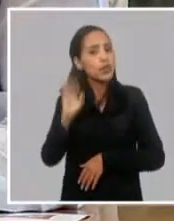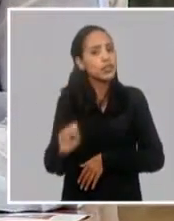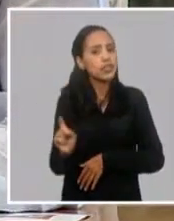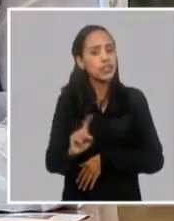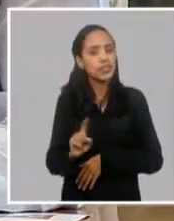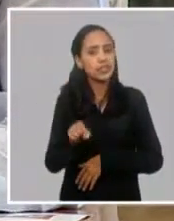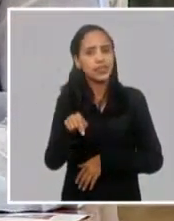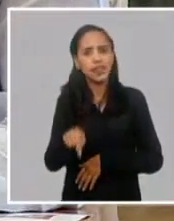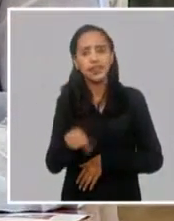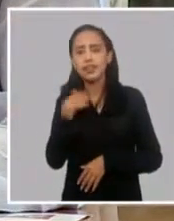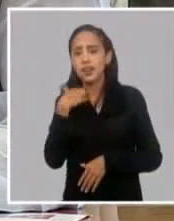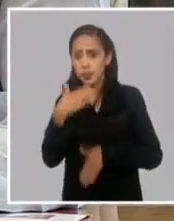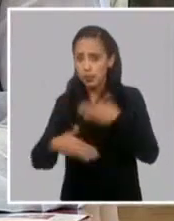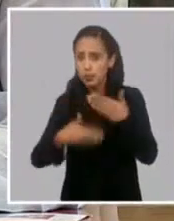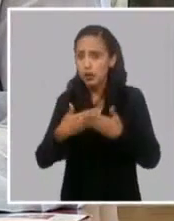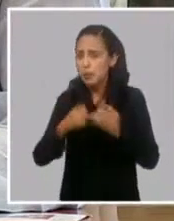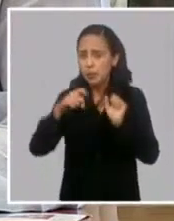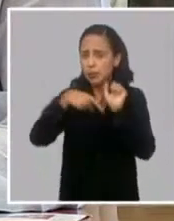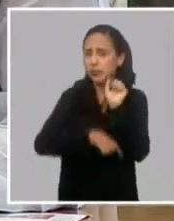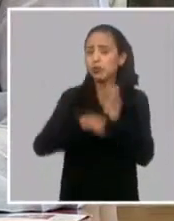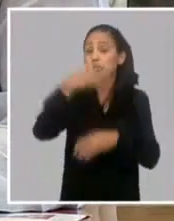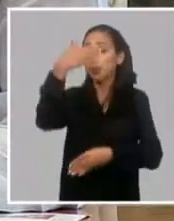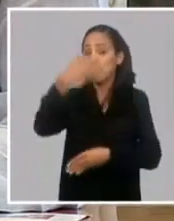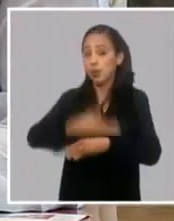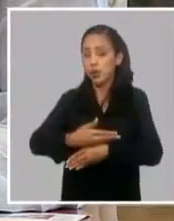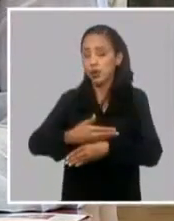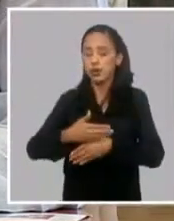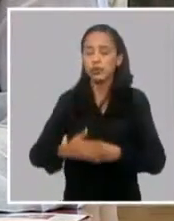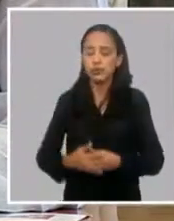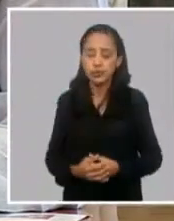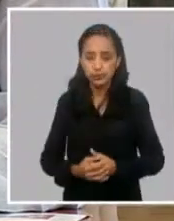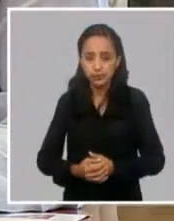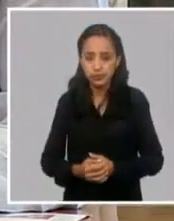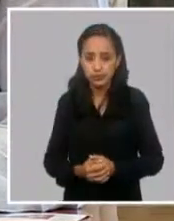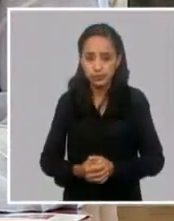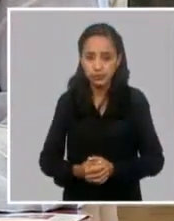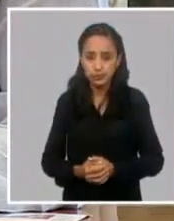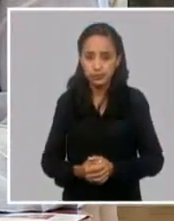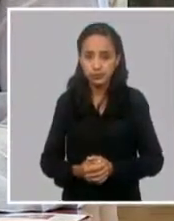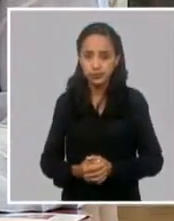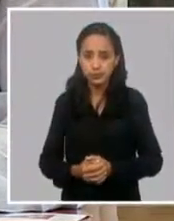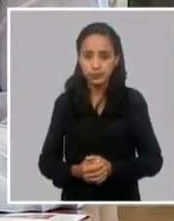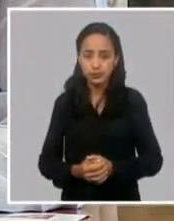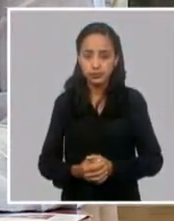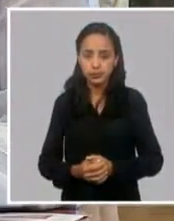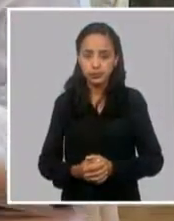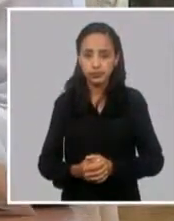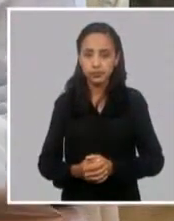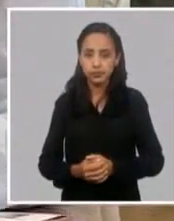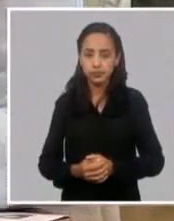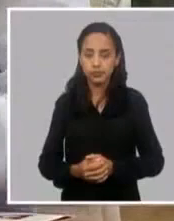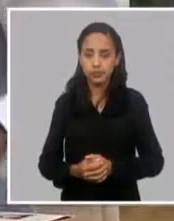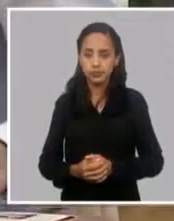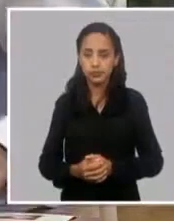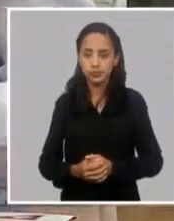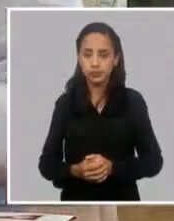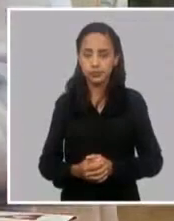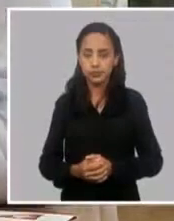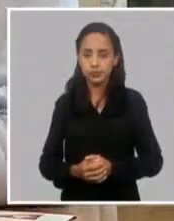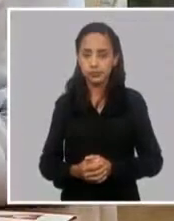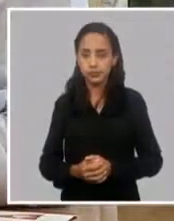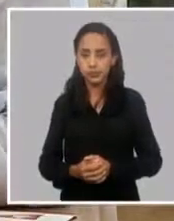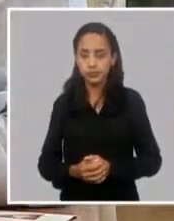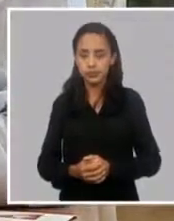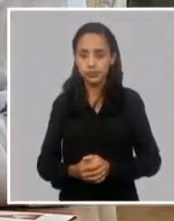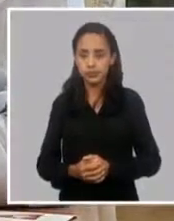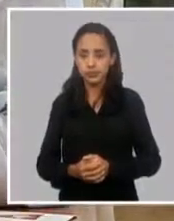queda en la concepción de lo que diariamente no afecta. Yo te diría más, el